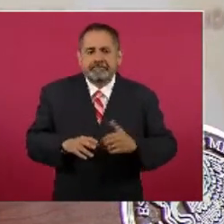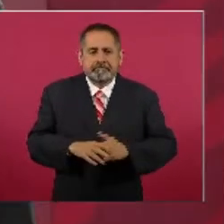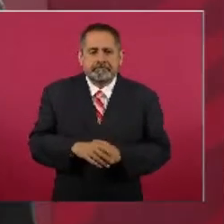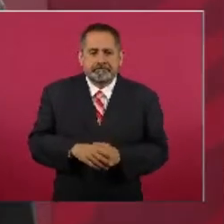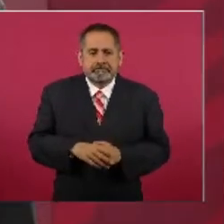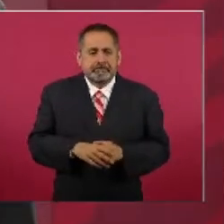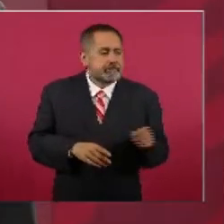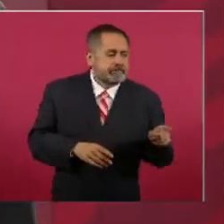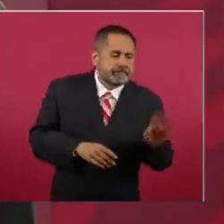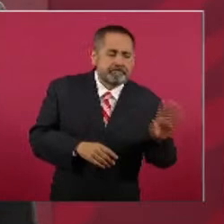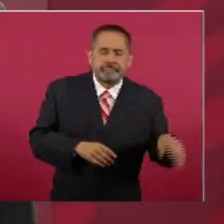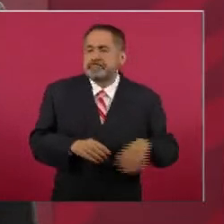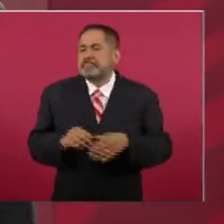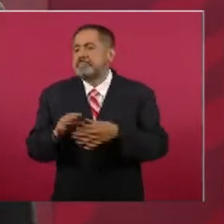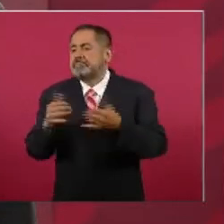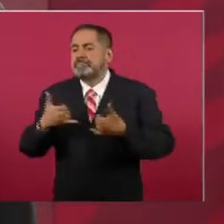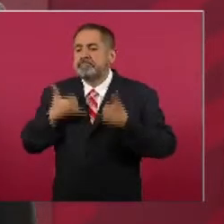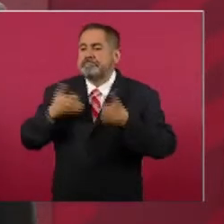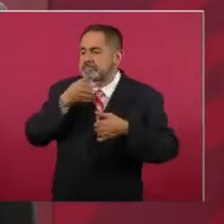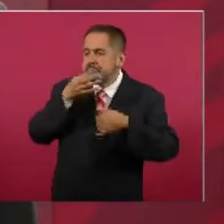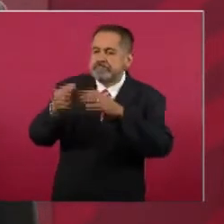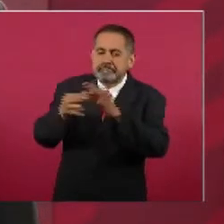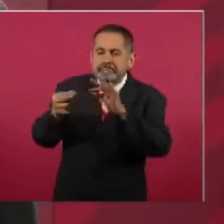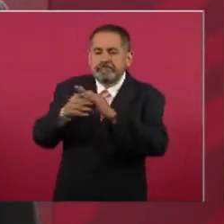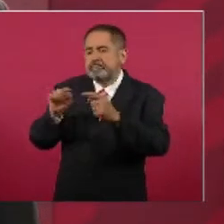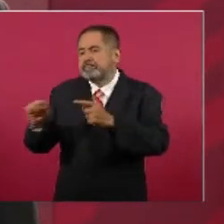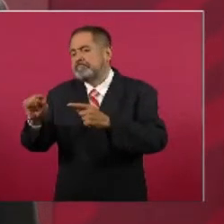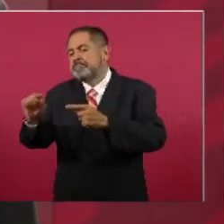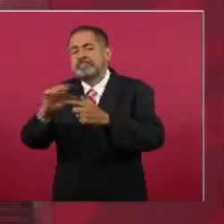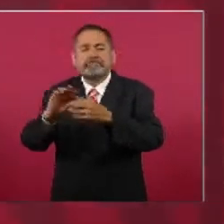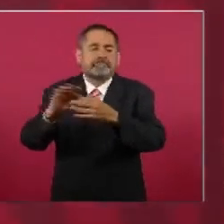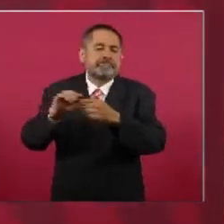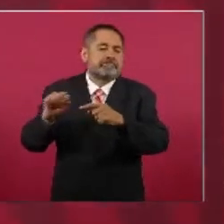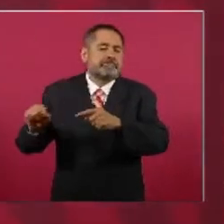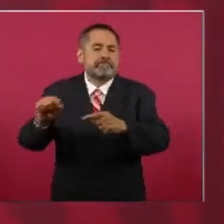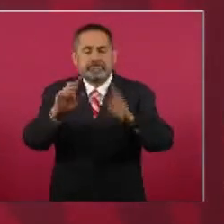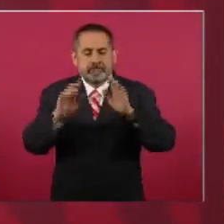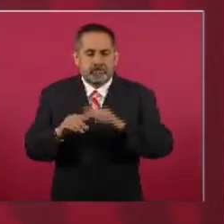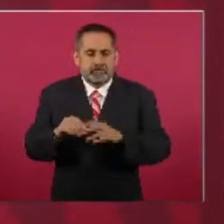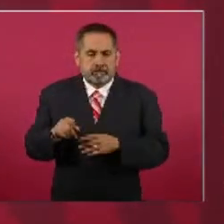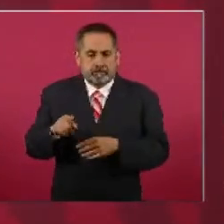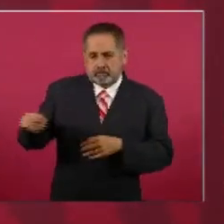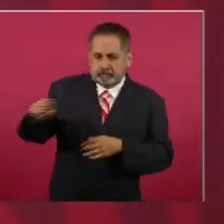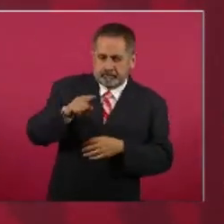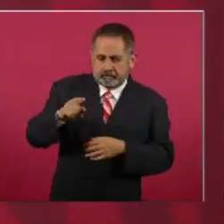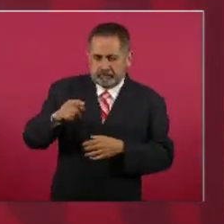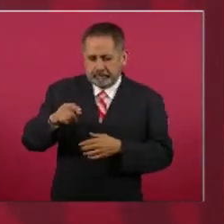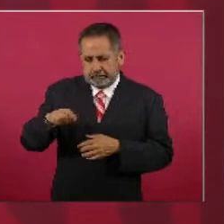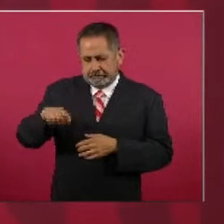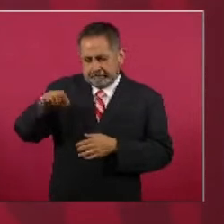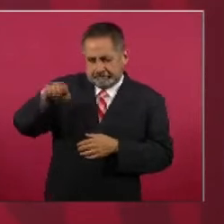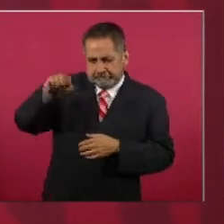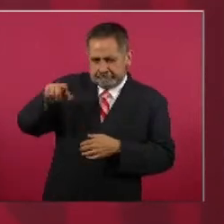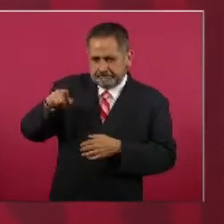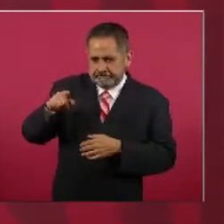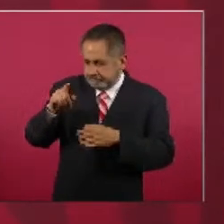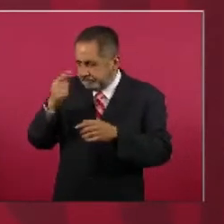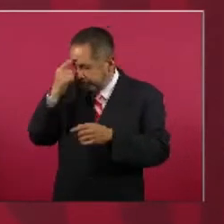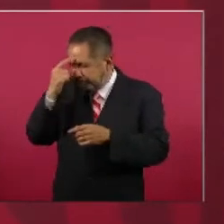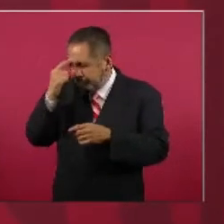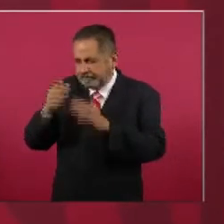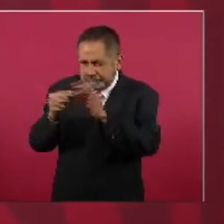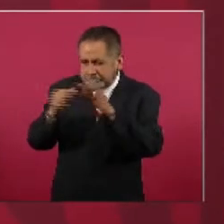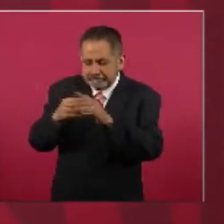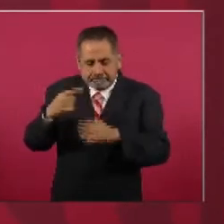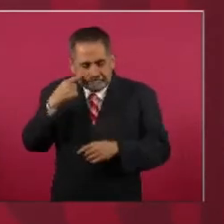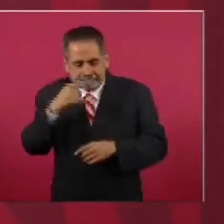ayudará a los jóvenes mira los no tan jóvenes que